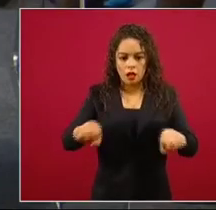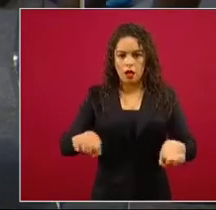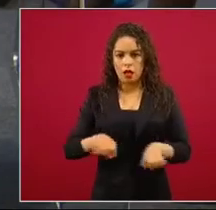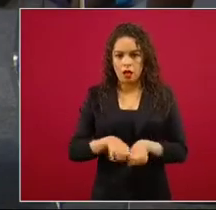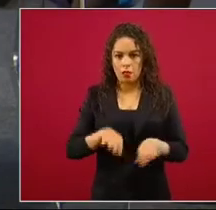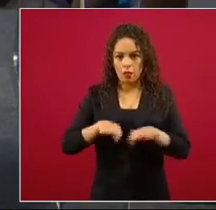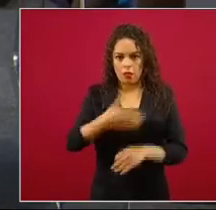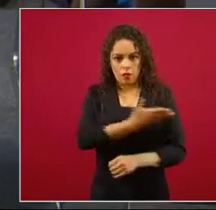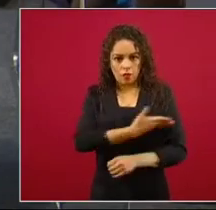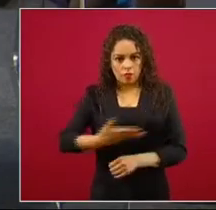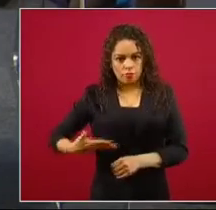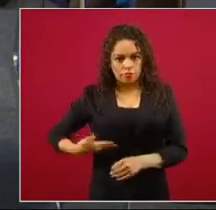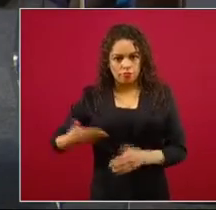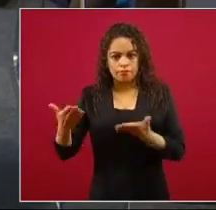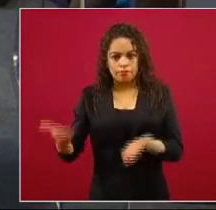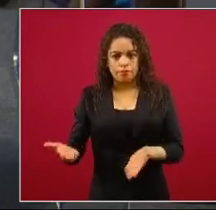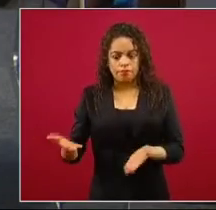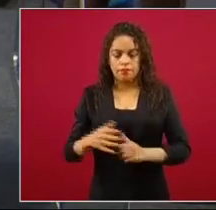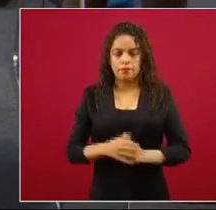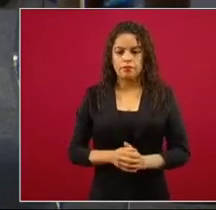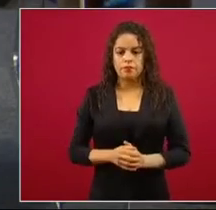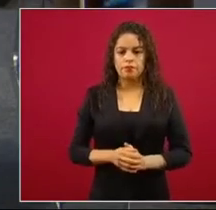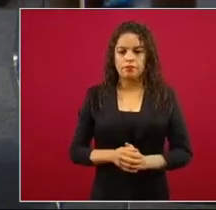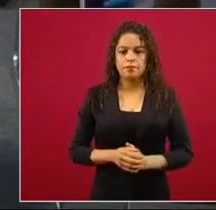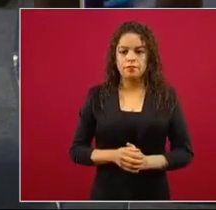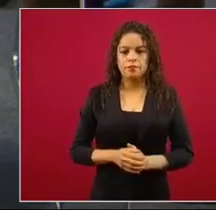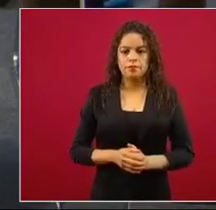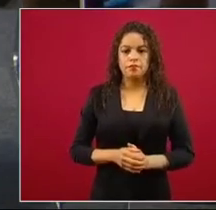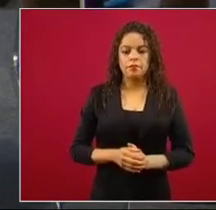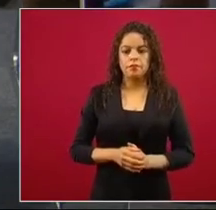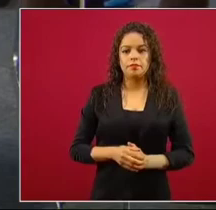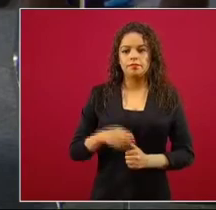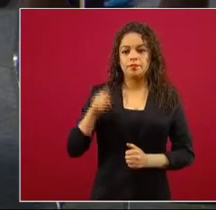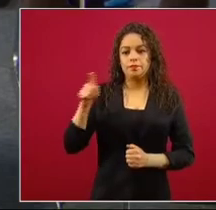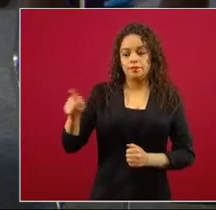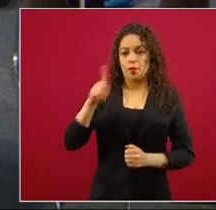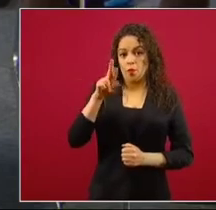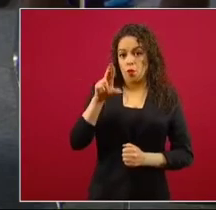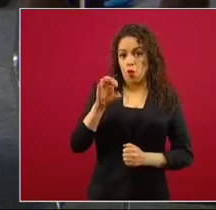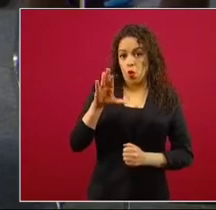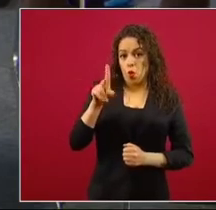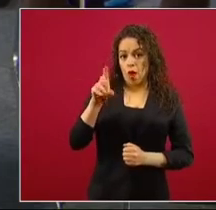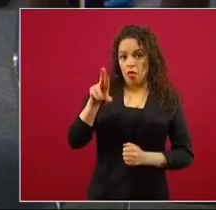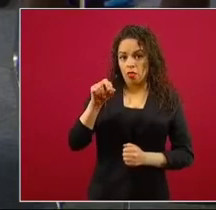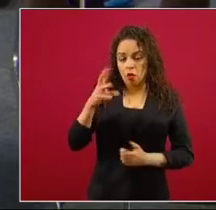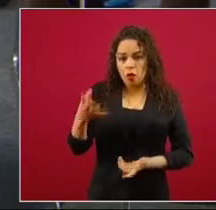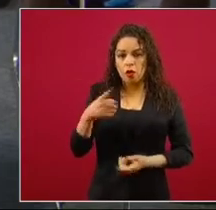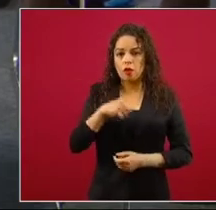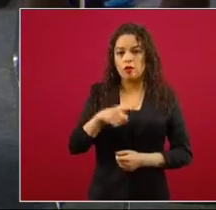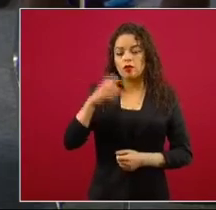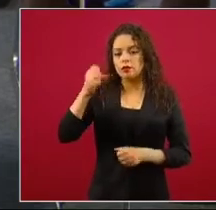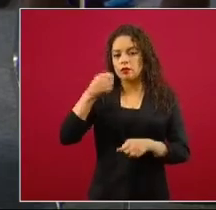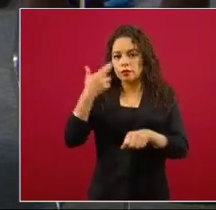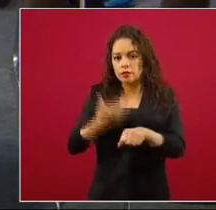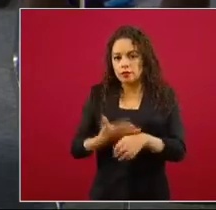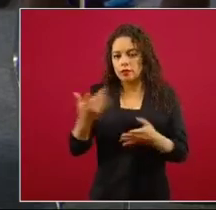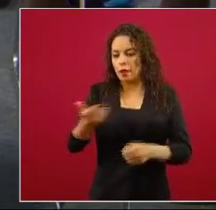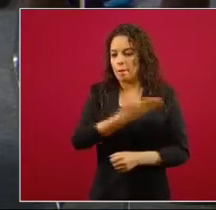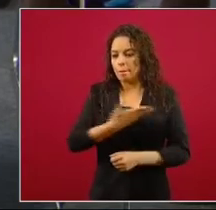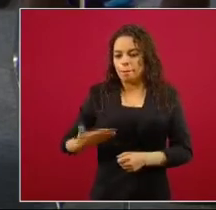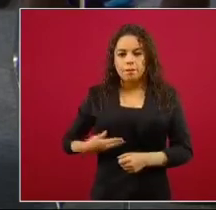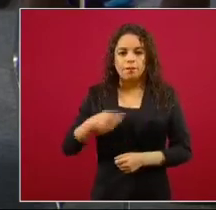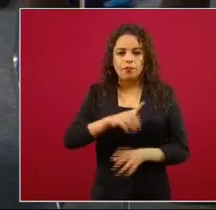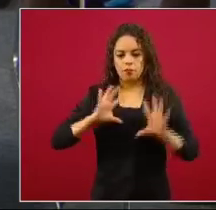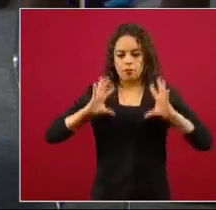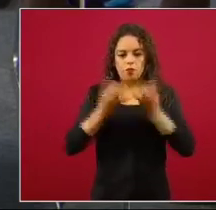tenido contacto diverso. El lunes estuvo aquí el procurador, estuvo la secretaria Luisa María Alcalde, estuvo el presidente. Entonces, ¿en